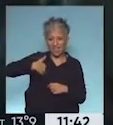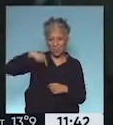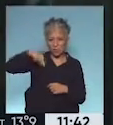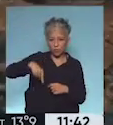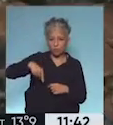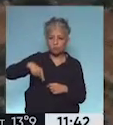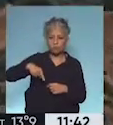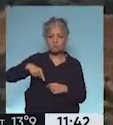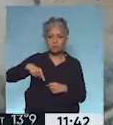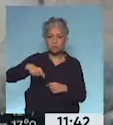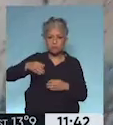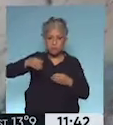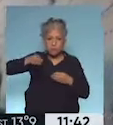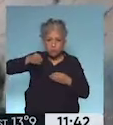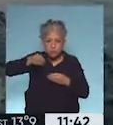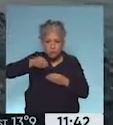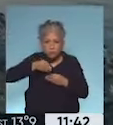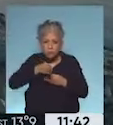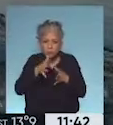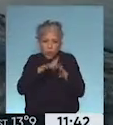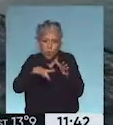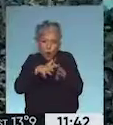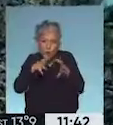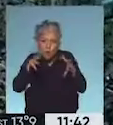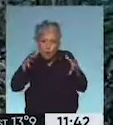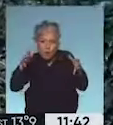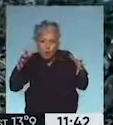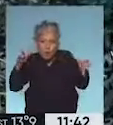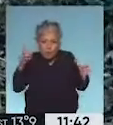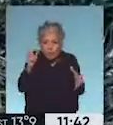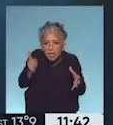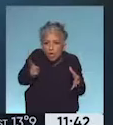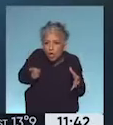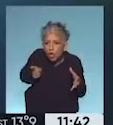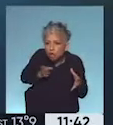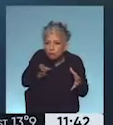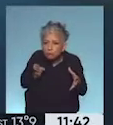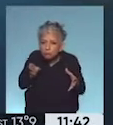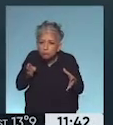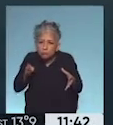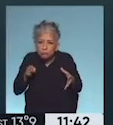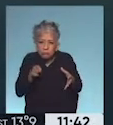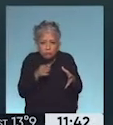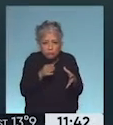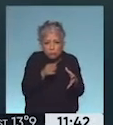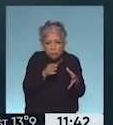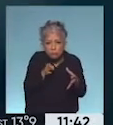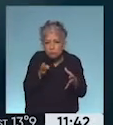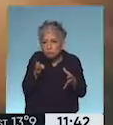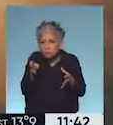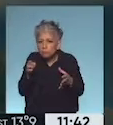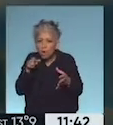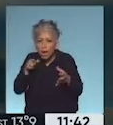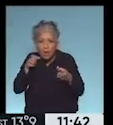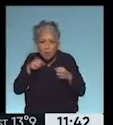Adentrarse en esta inmensidad era peligroso, porque aquí empezaba